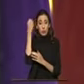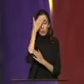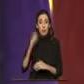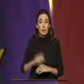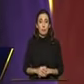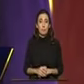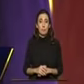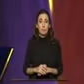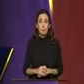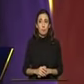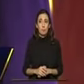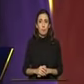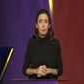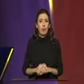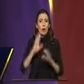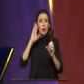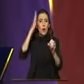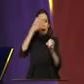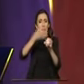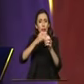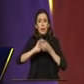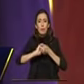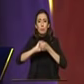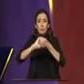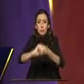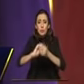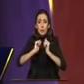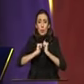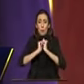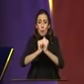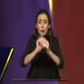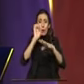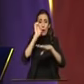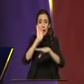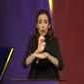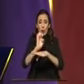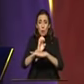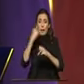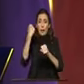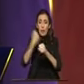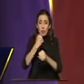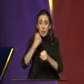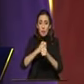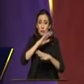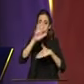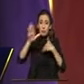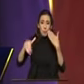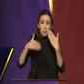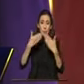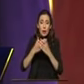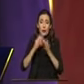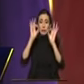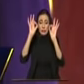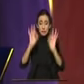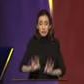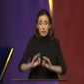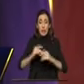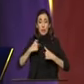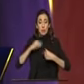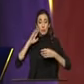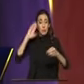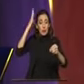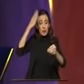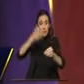Únicamente estar unidos en la misma meta. Vamos juntos por un Ecuador con trabajo para todos. Esa es mi